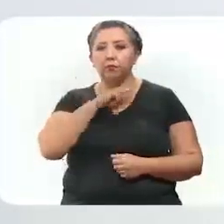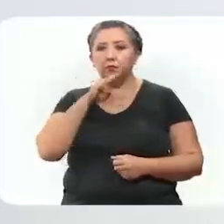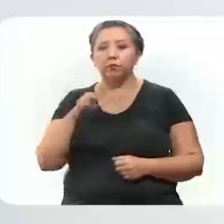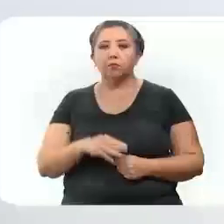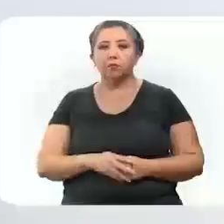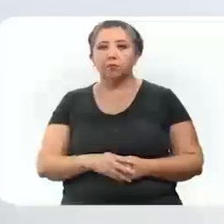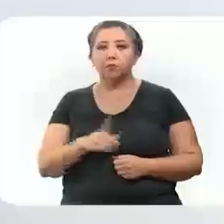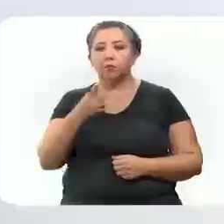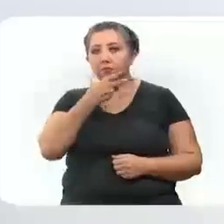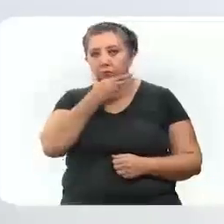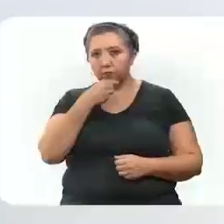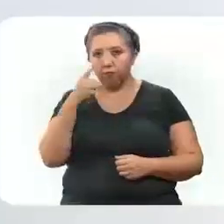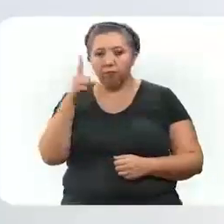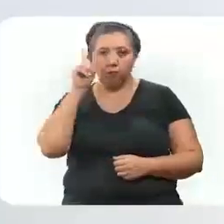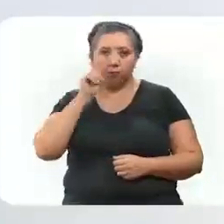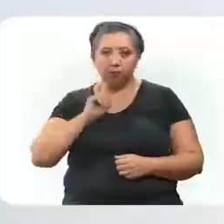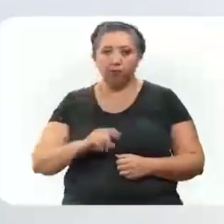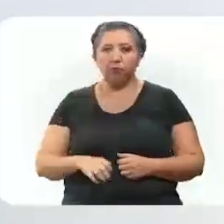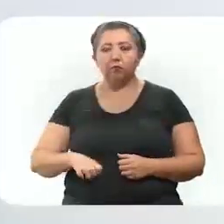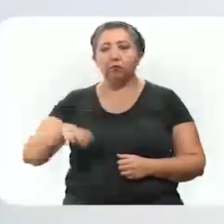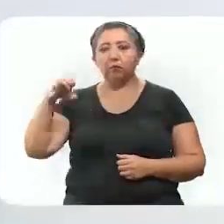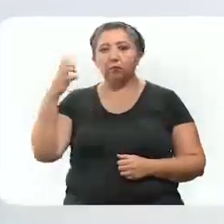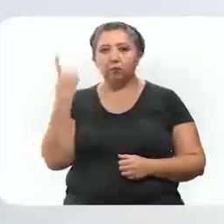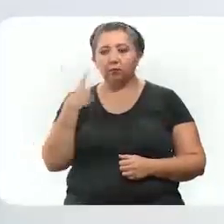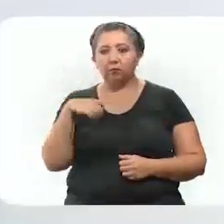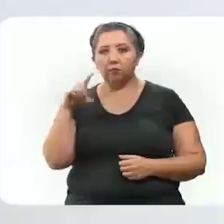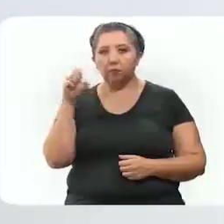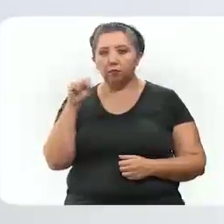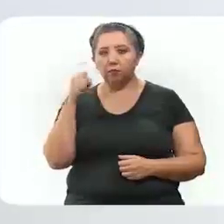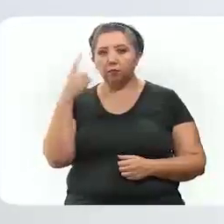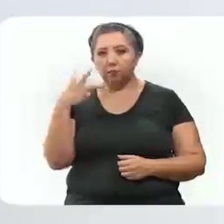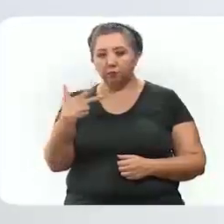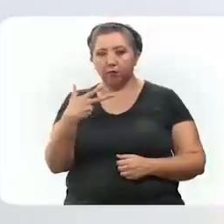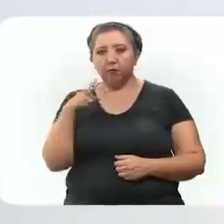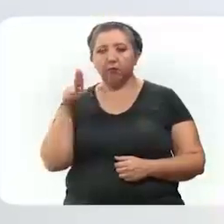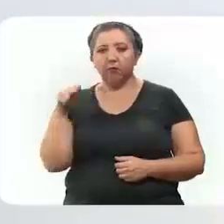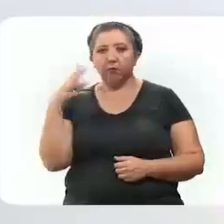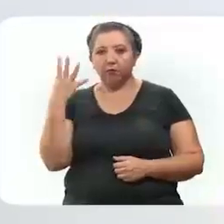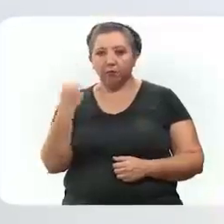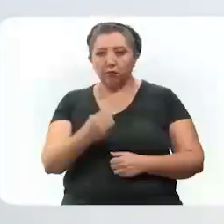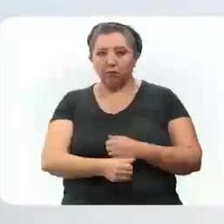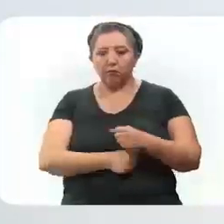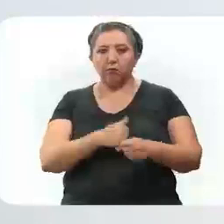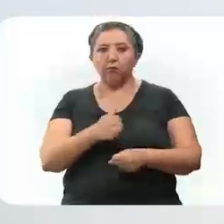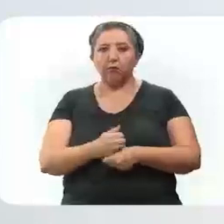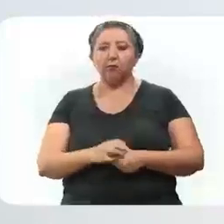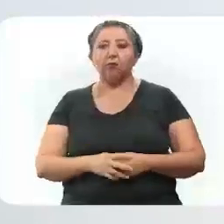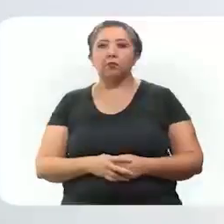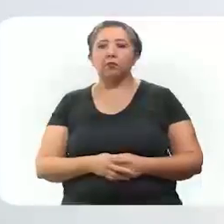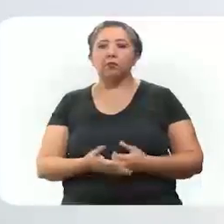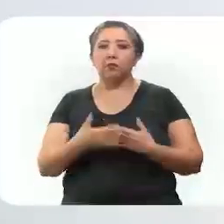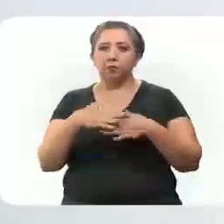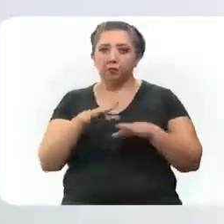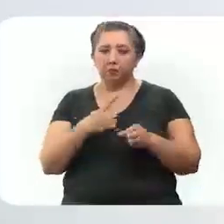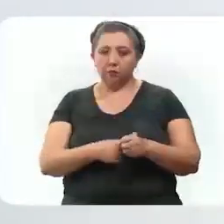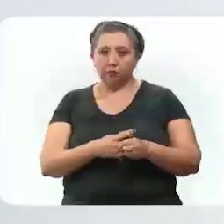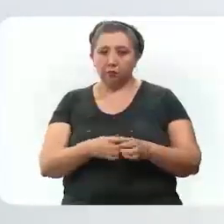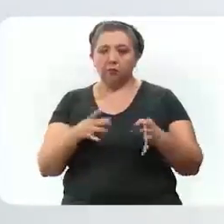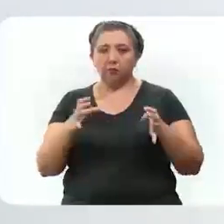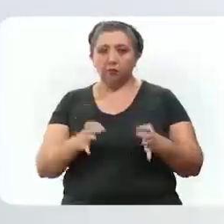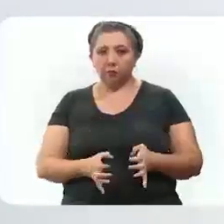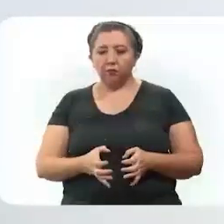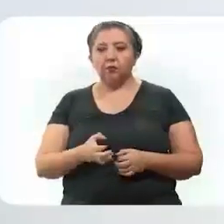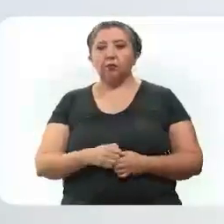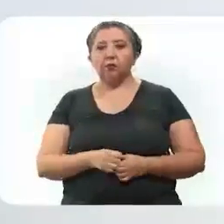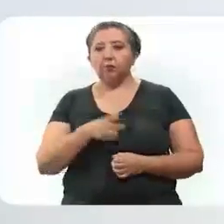fallecimientos, un hombre y una mujer, de un rango de edad de 68 a 89 años de edad. Entre sus principales enfermedades